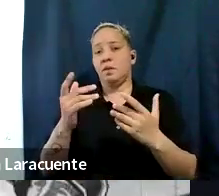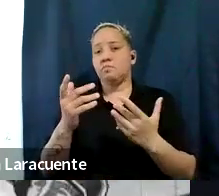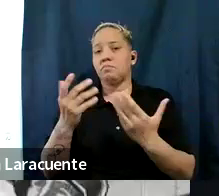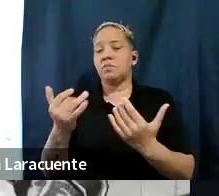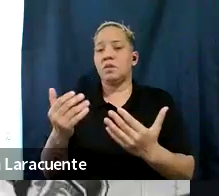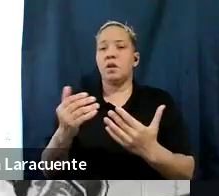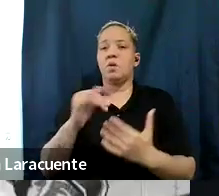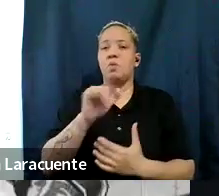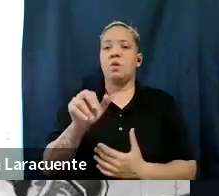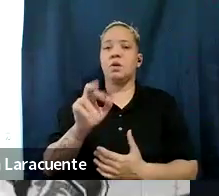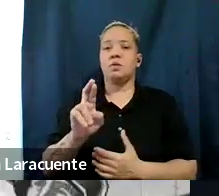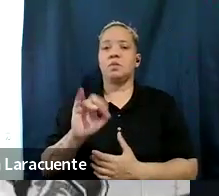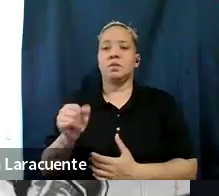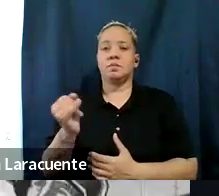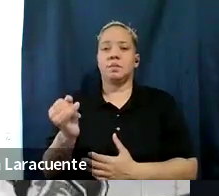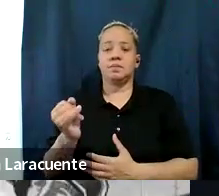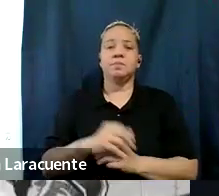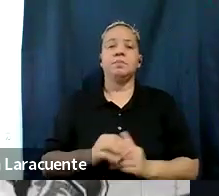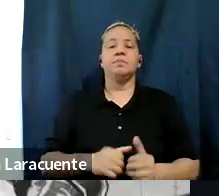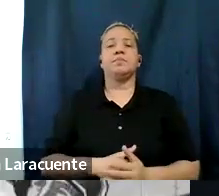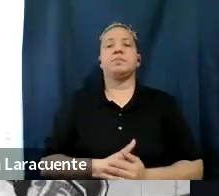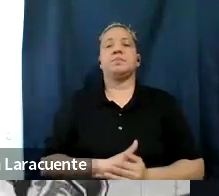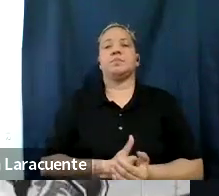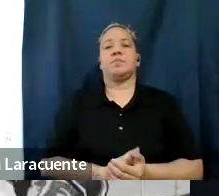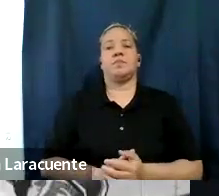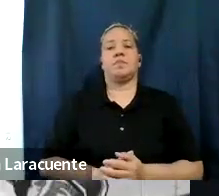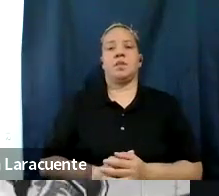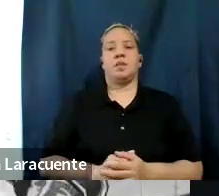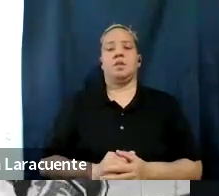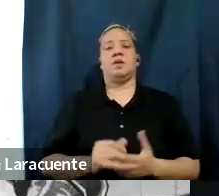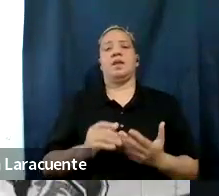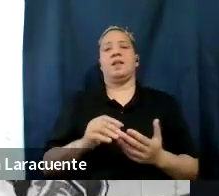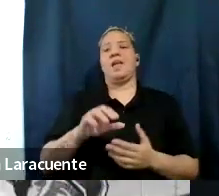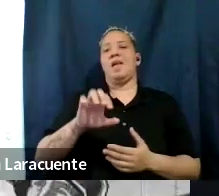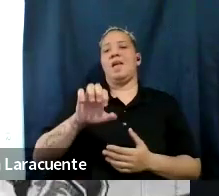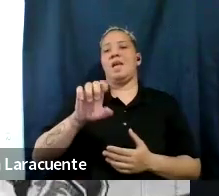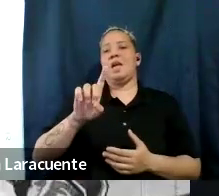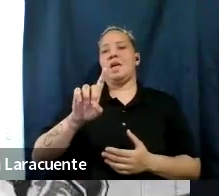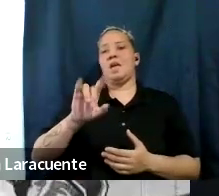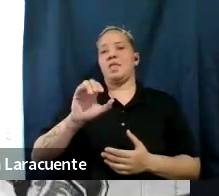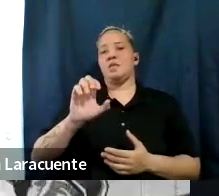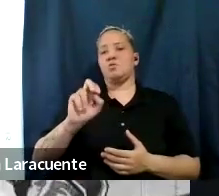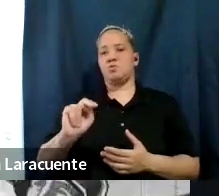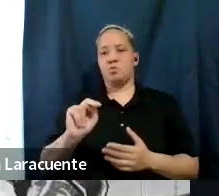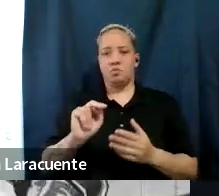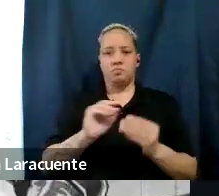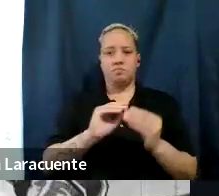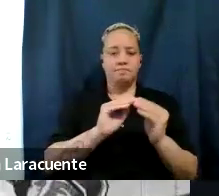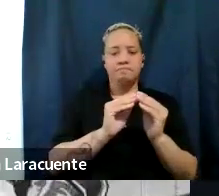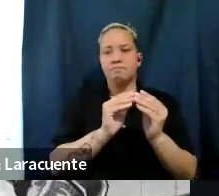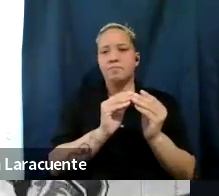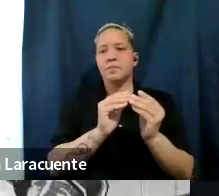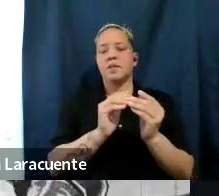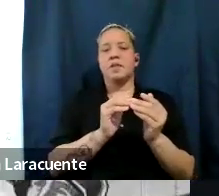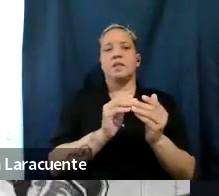tiene que ver con la edición de un libro. En la primavera de